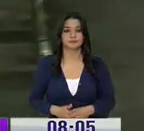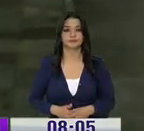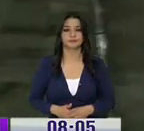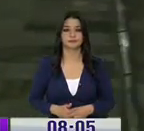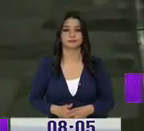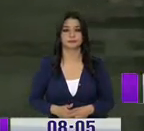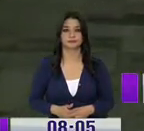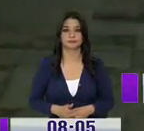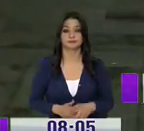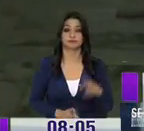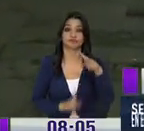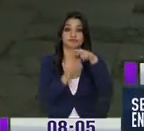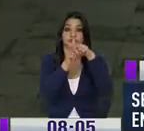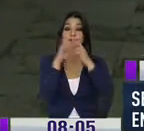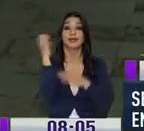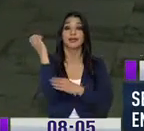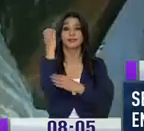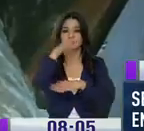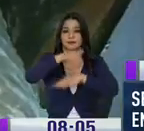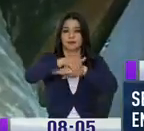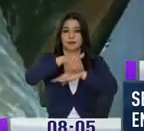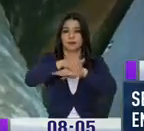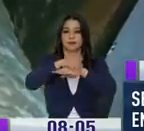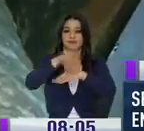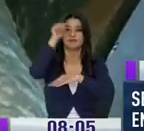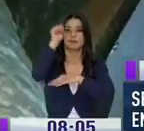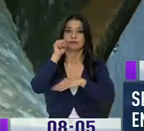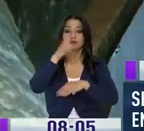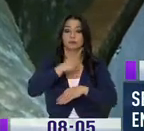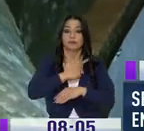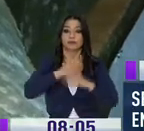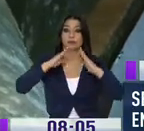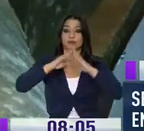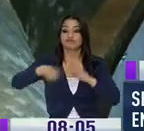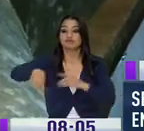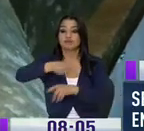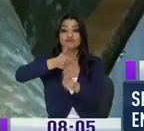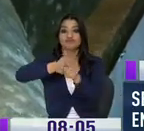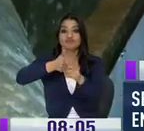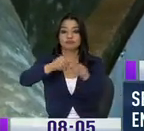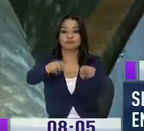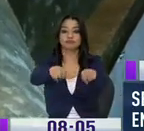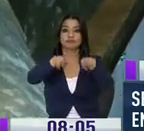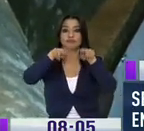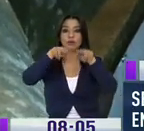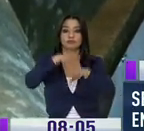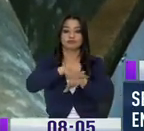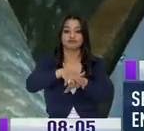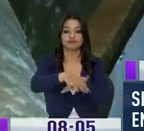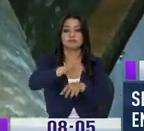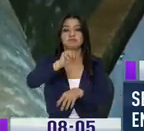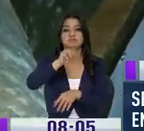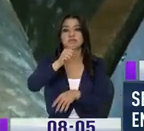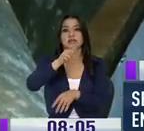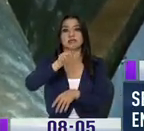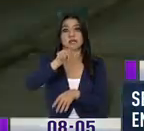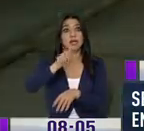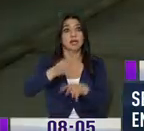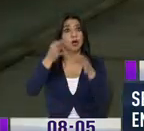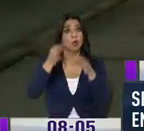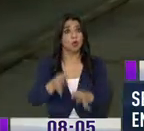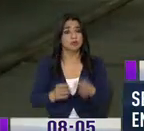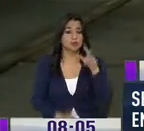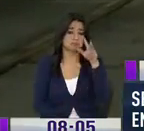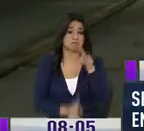La alerta se dio en horas de la tarde, cuando el propietario de una casa aledaña al puente sobre el río Machángara escuchó el estruendo.